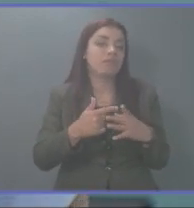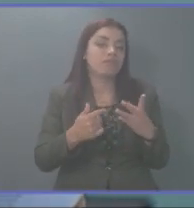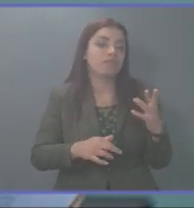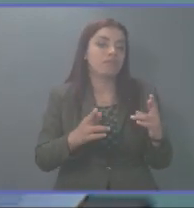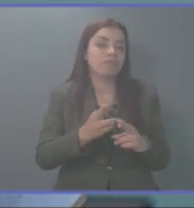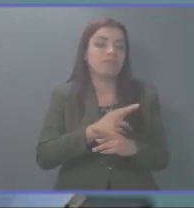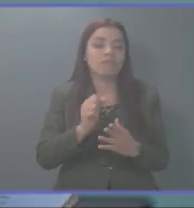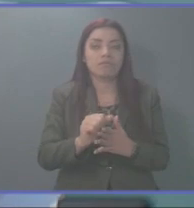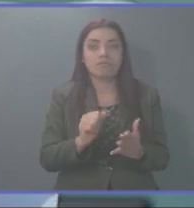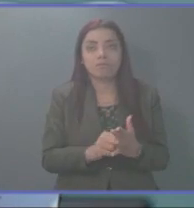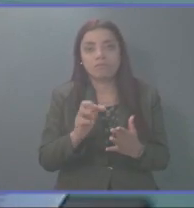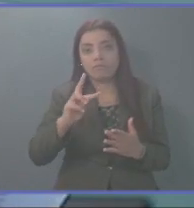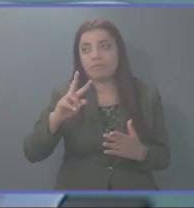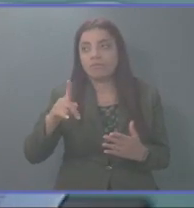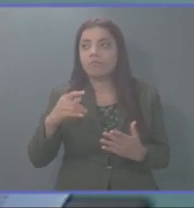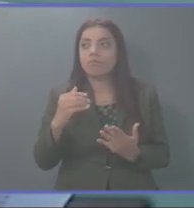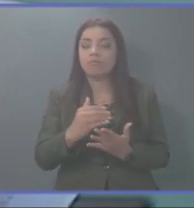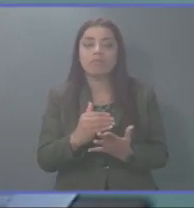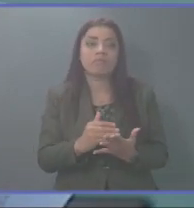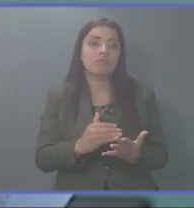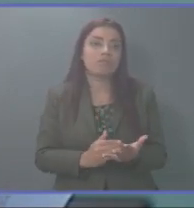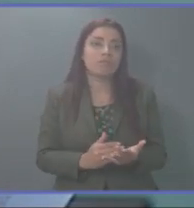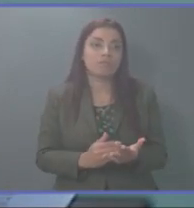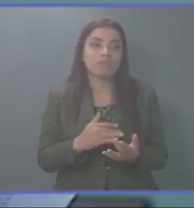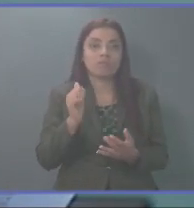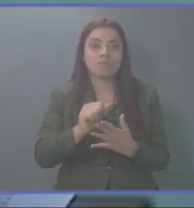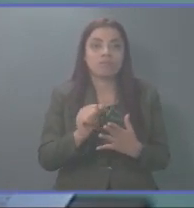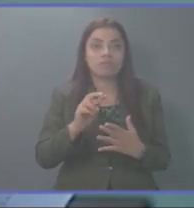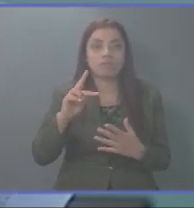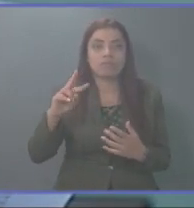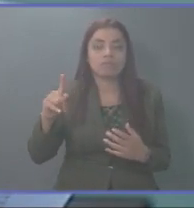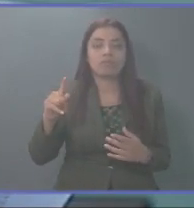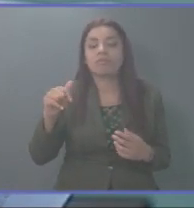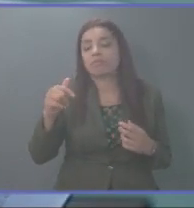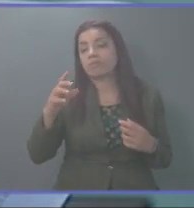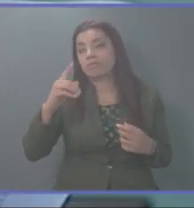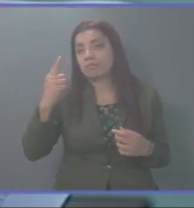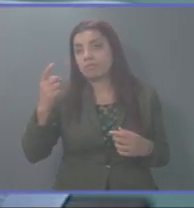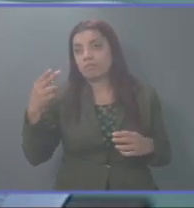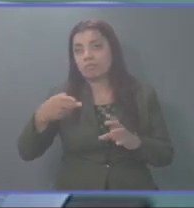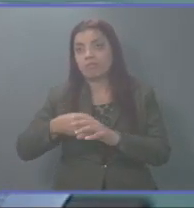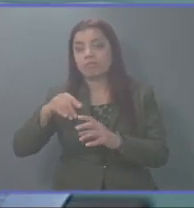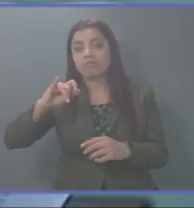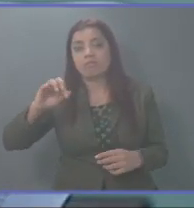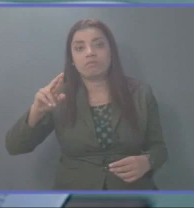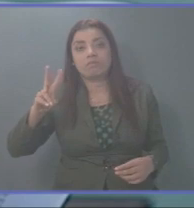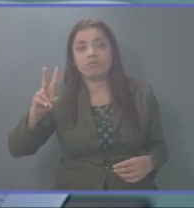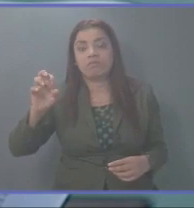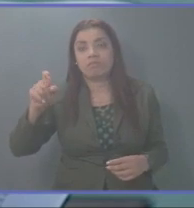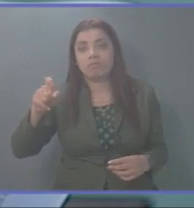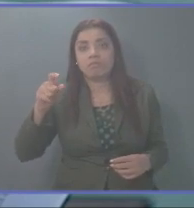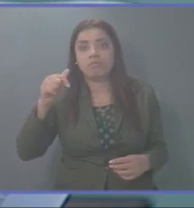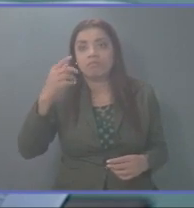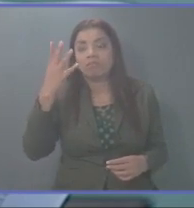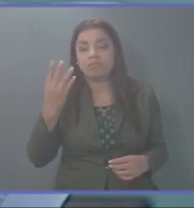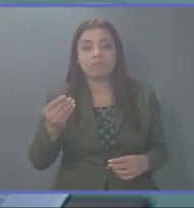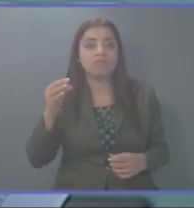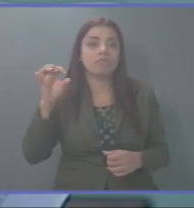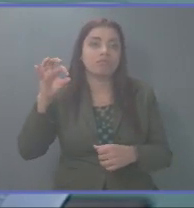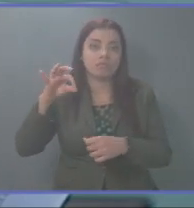el artículo 21 de la siguiente manera. Artículo 21. Los miembros de las JRBEX, al reanudar su sesión el día de la